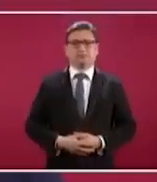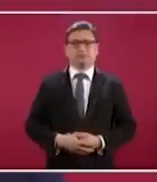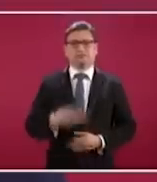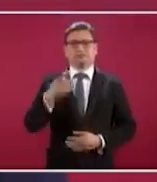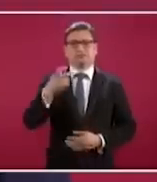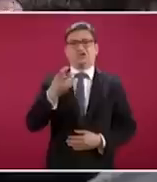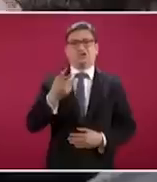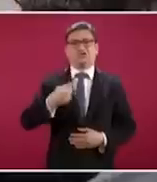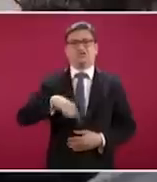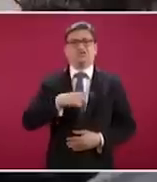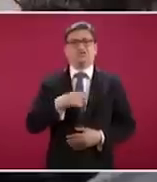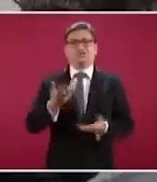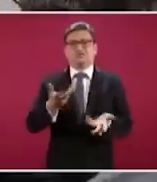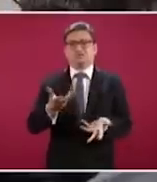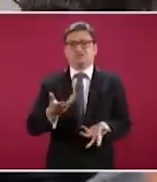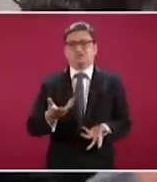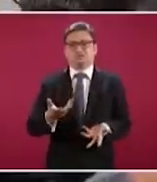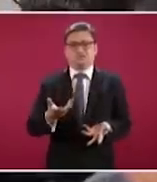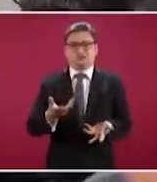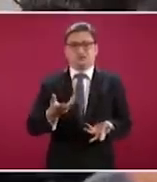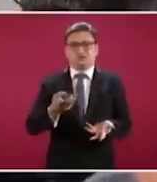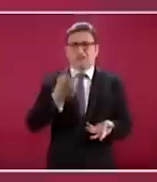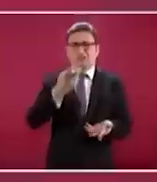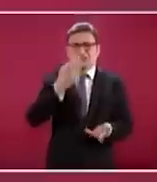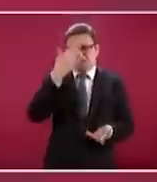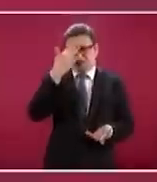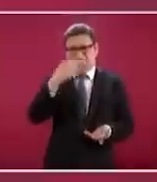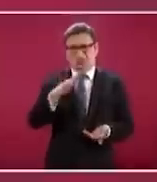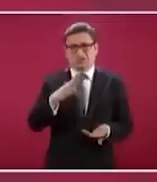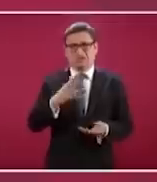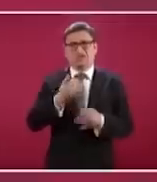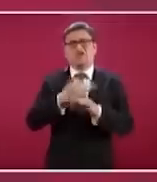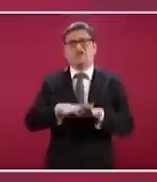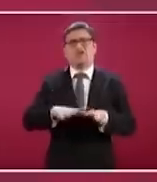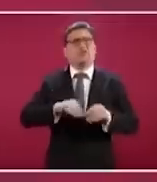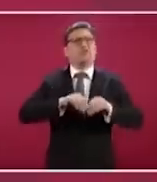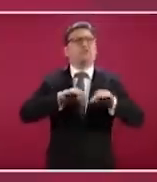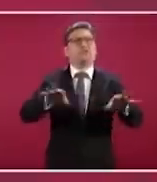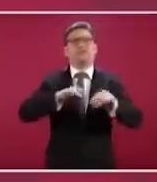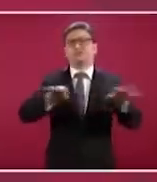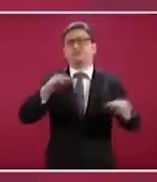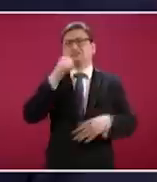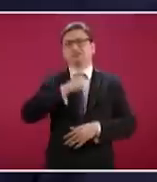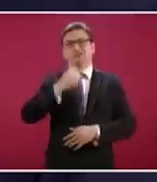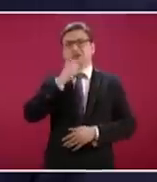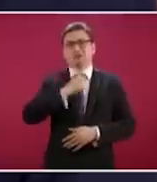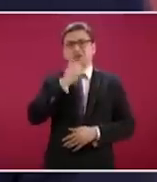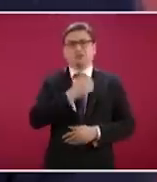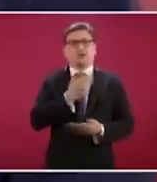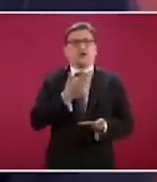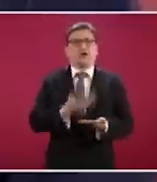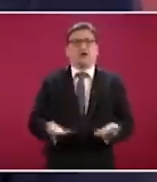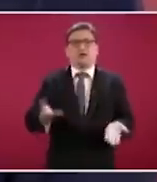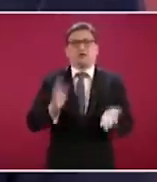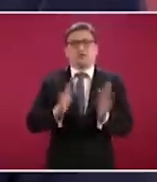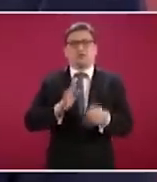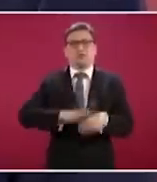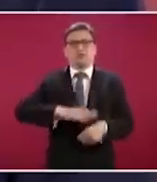lo que se sabe, siempre informo. Es más, ahora que él